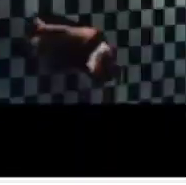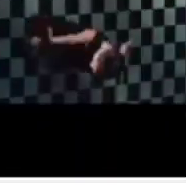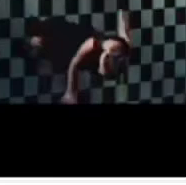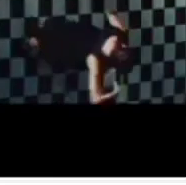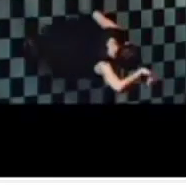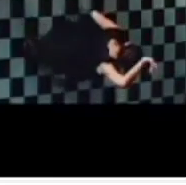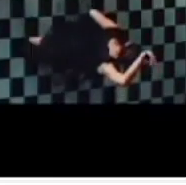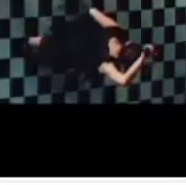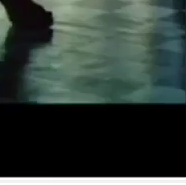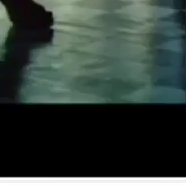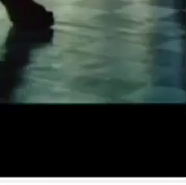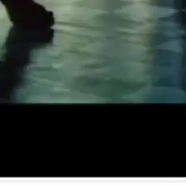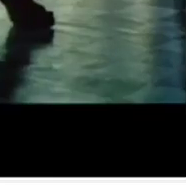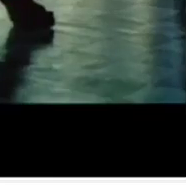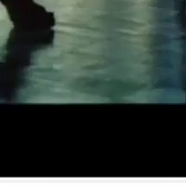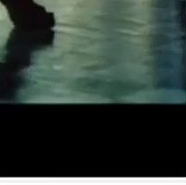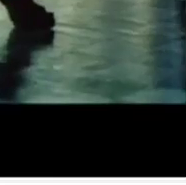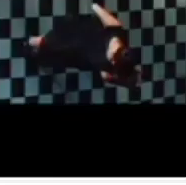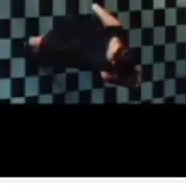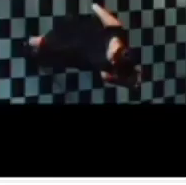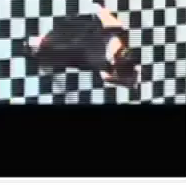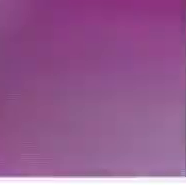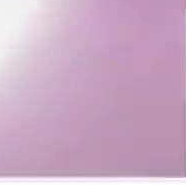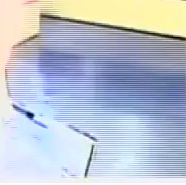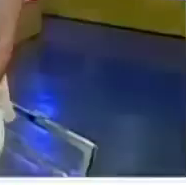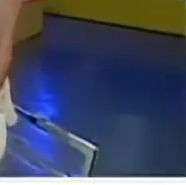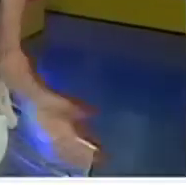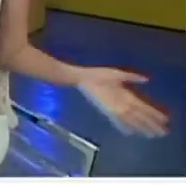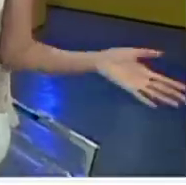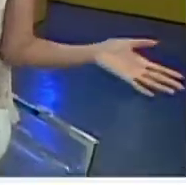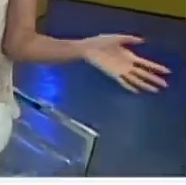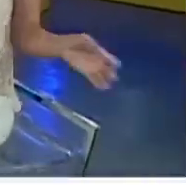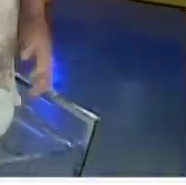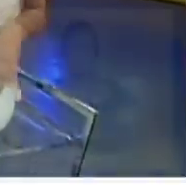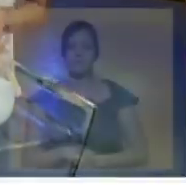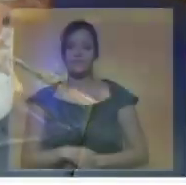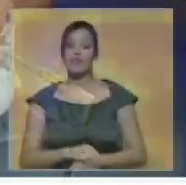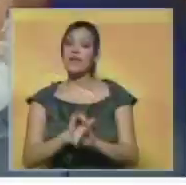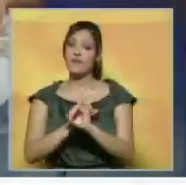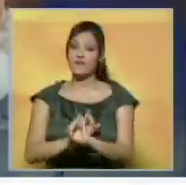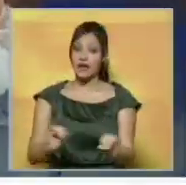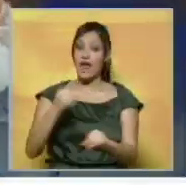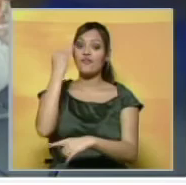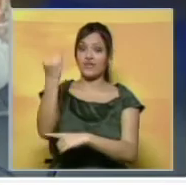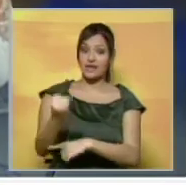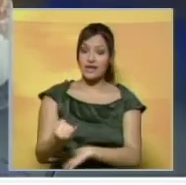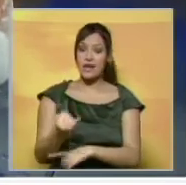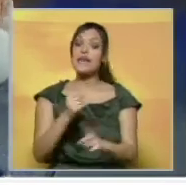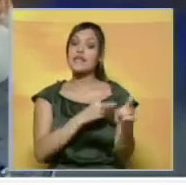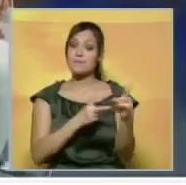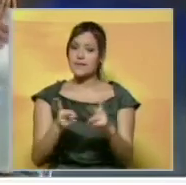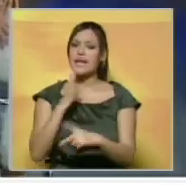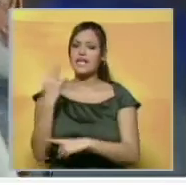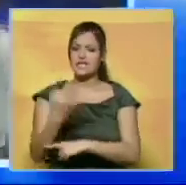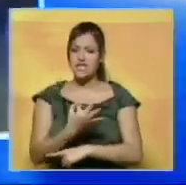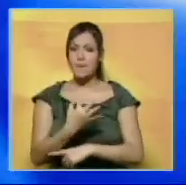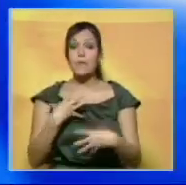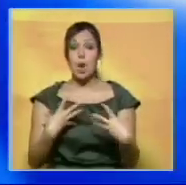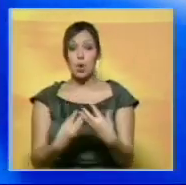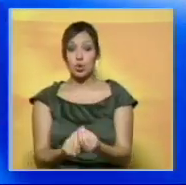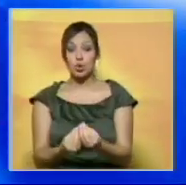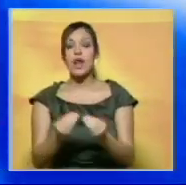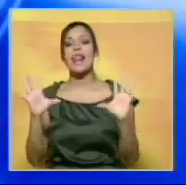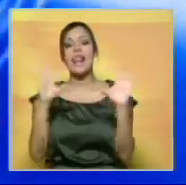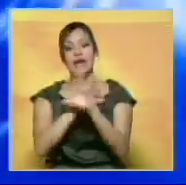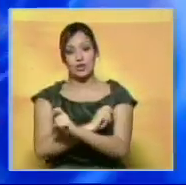ser la dueña de mis sentimientos. Y de esta manera llegamos al final. Yo soy Federica Guzmán y los invito como siempre a que me acompañen en la